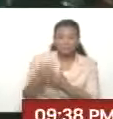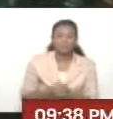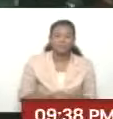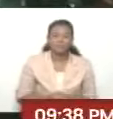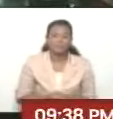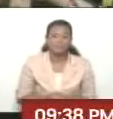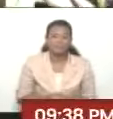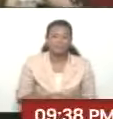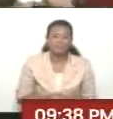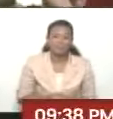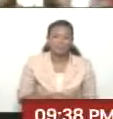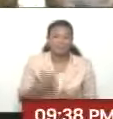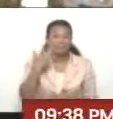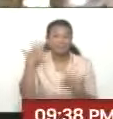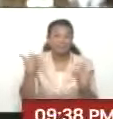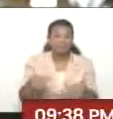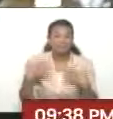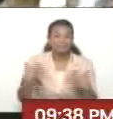lo máximo, pues.